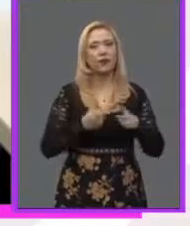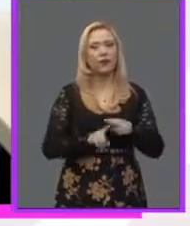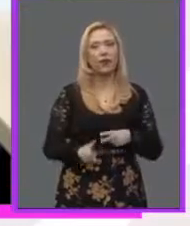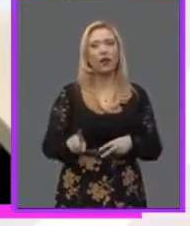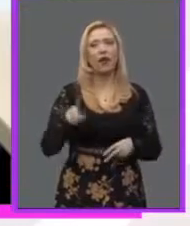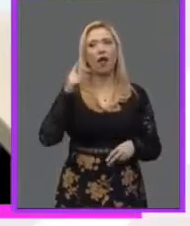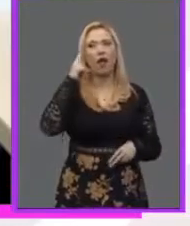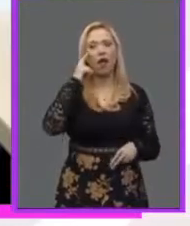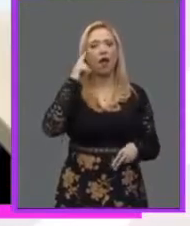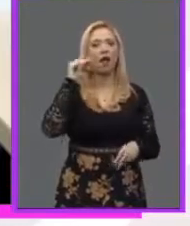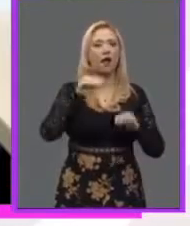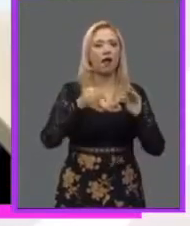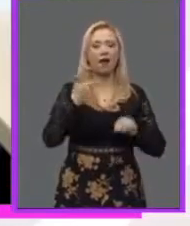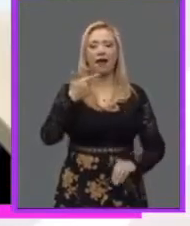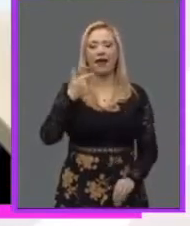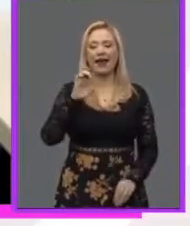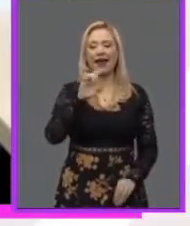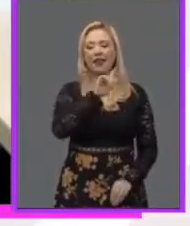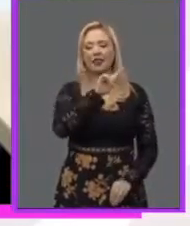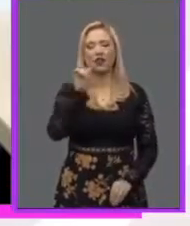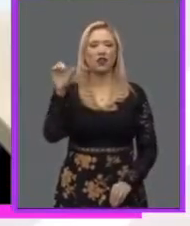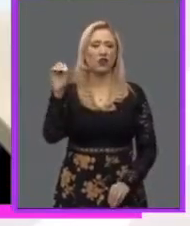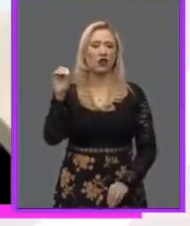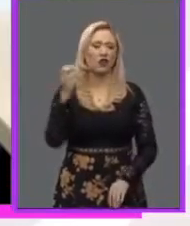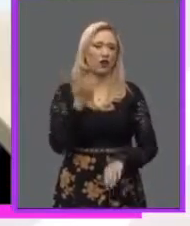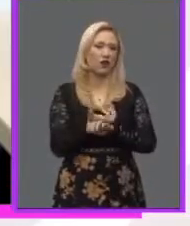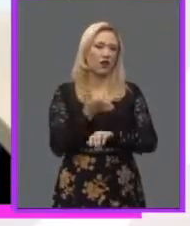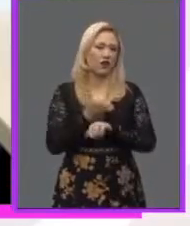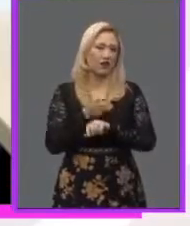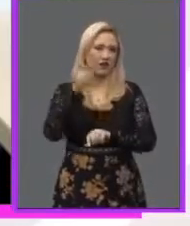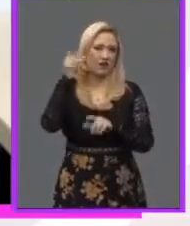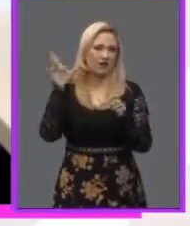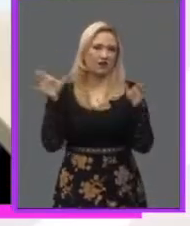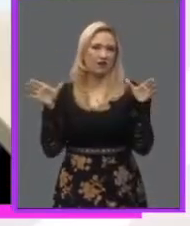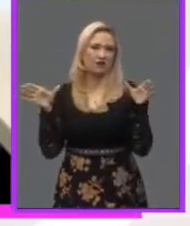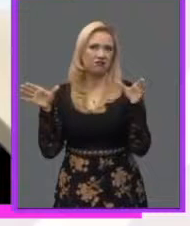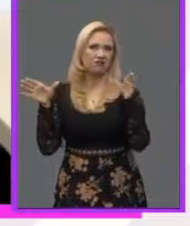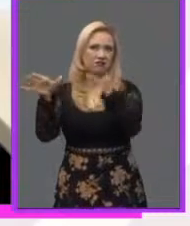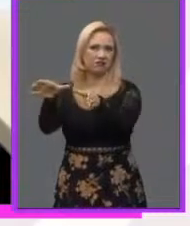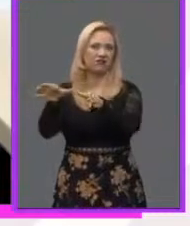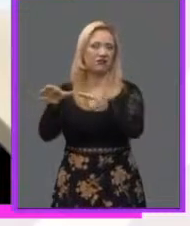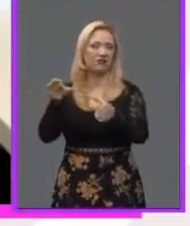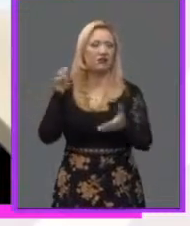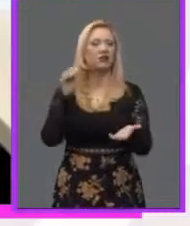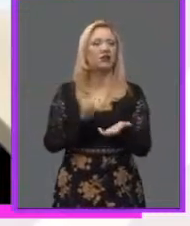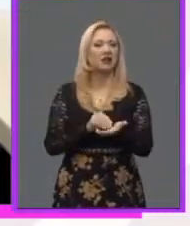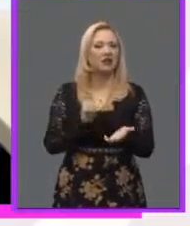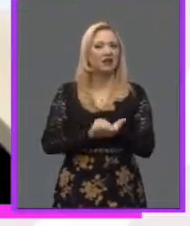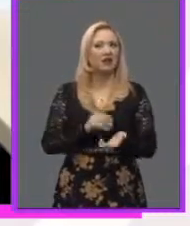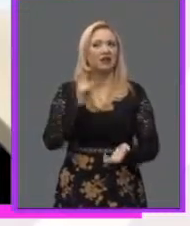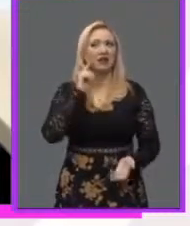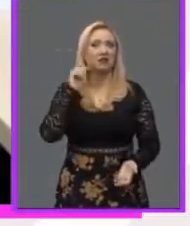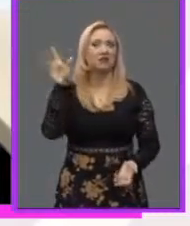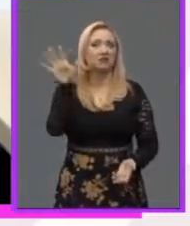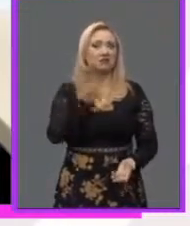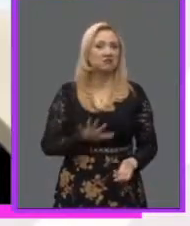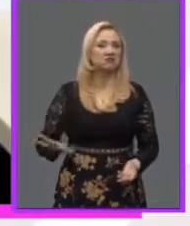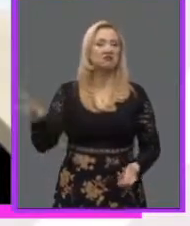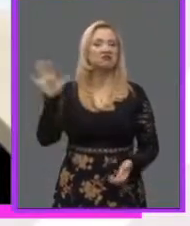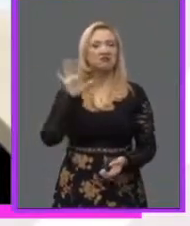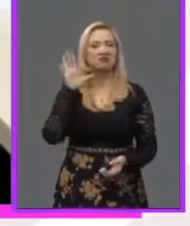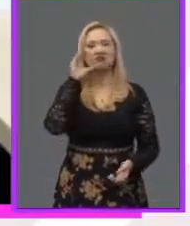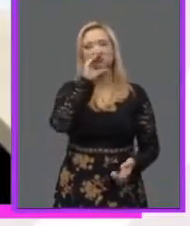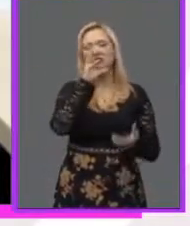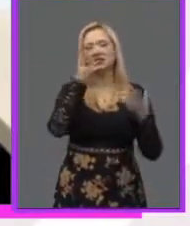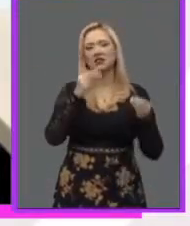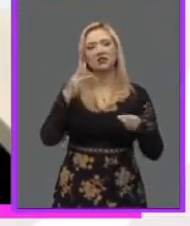forman los llamados guetos en Estados Unidos, y que vemos que son áreas que todavía determinan el acceso a la ciudad hoy